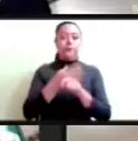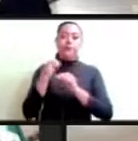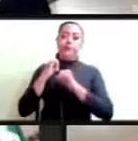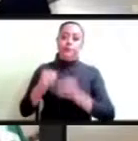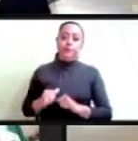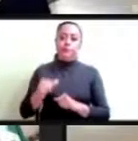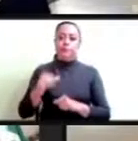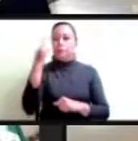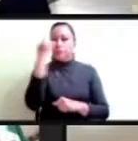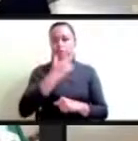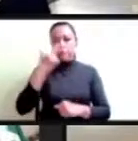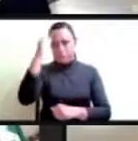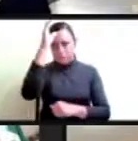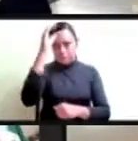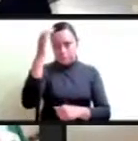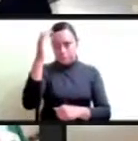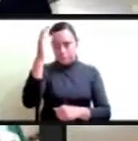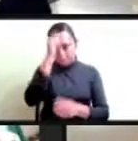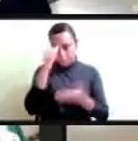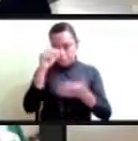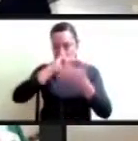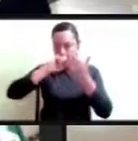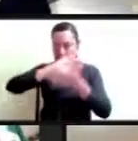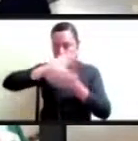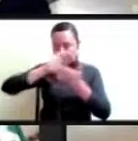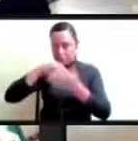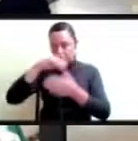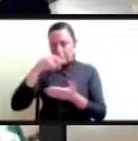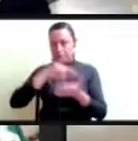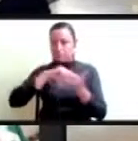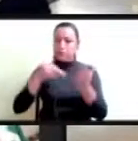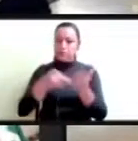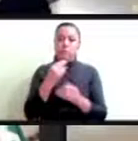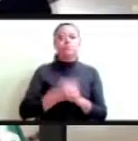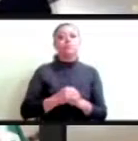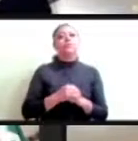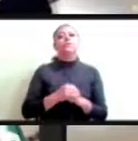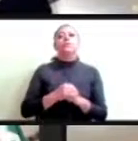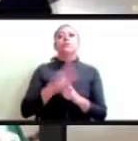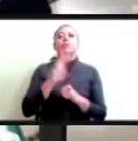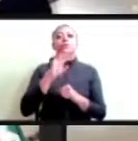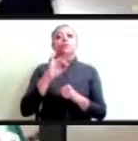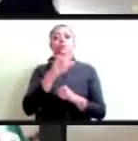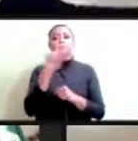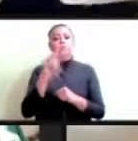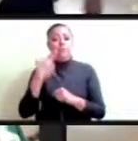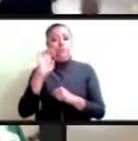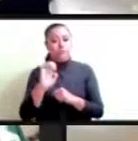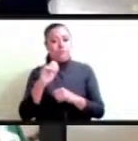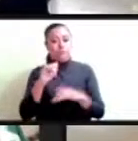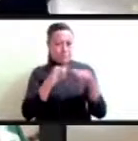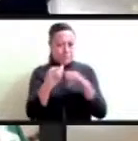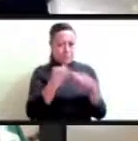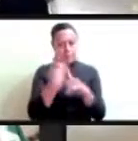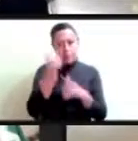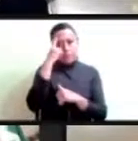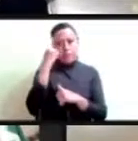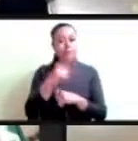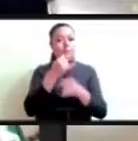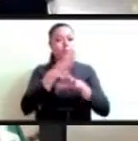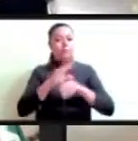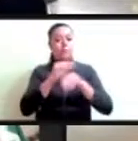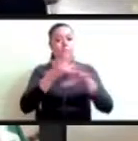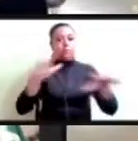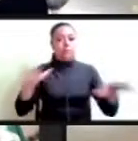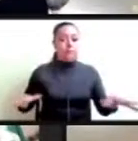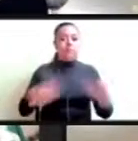con la aplicación de mapas y GPS denominada Waze, con la finalidad de mejorar ampliando la información que otorga a las personas usuarias,